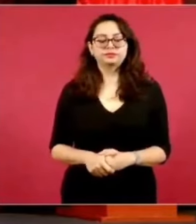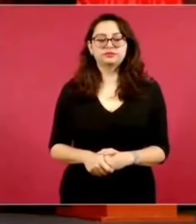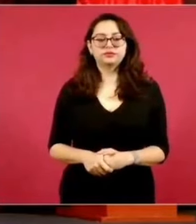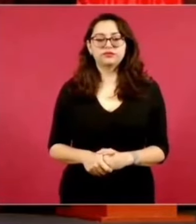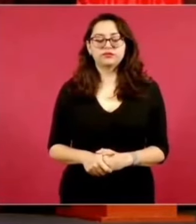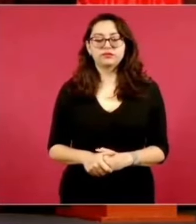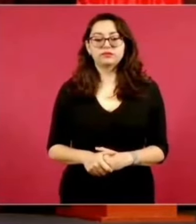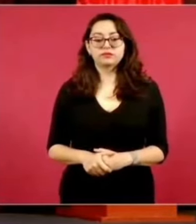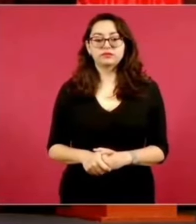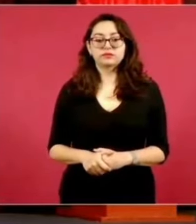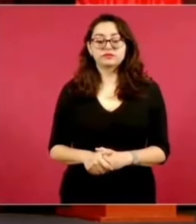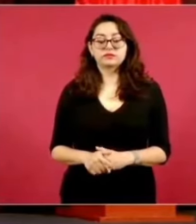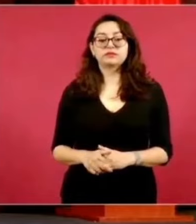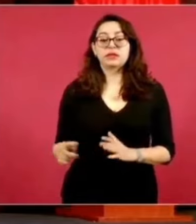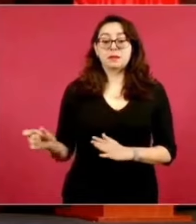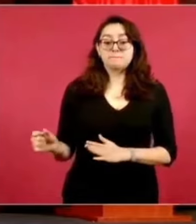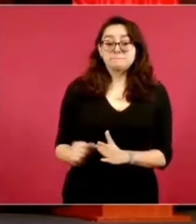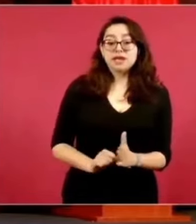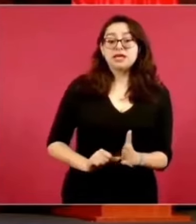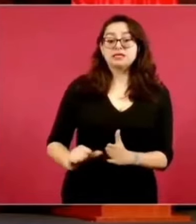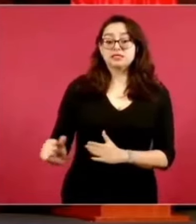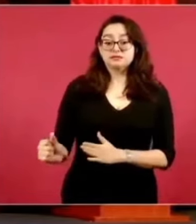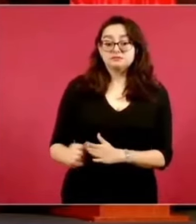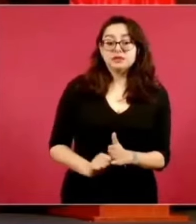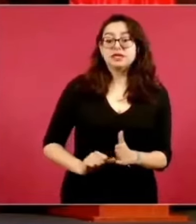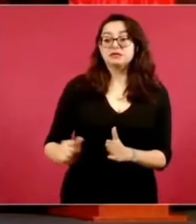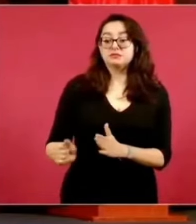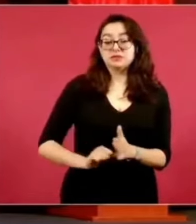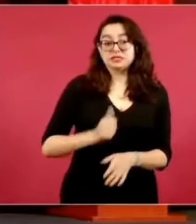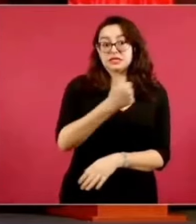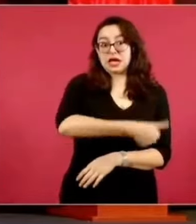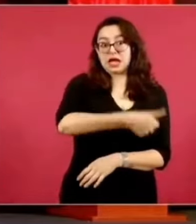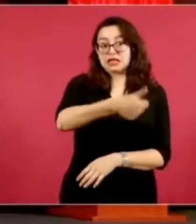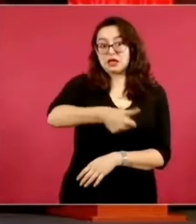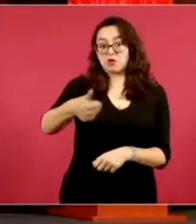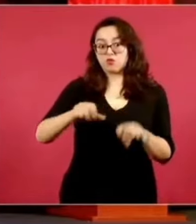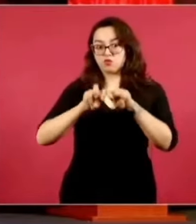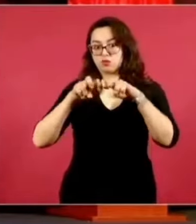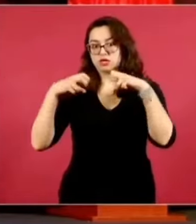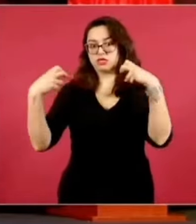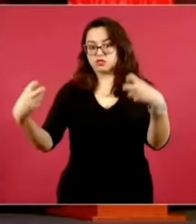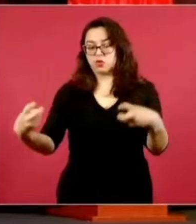les entregan esto mensual a cada uno.